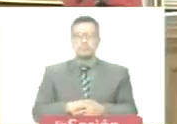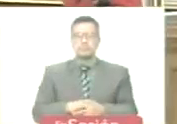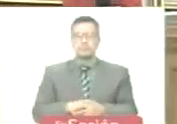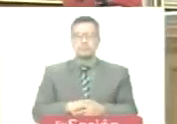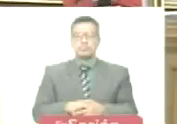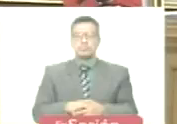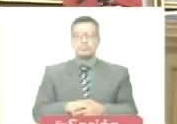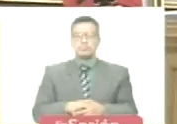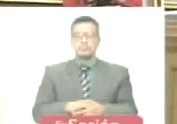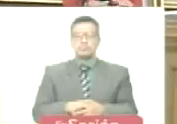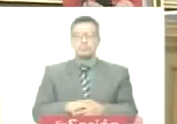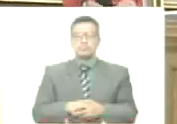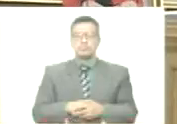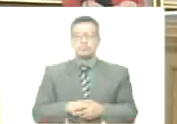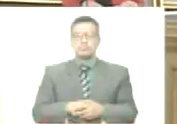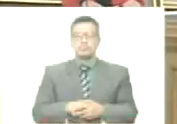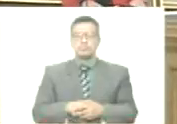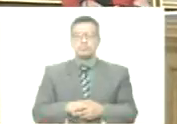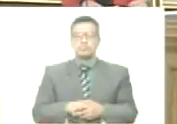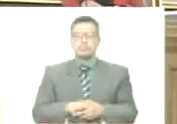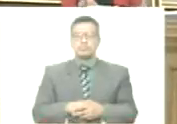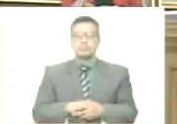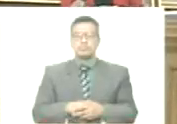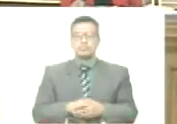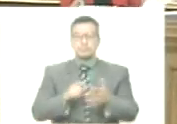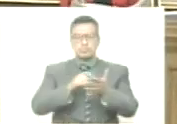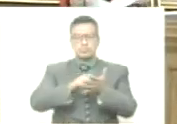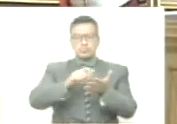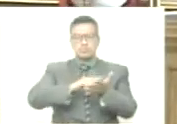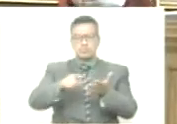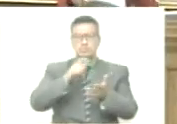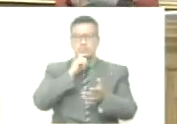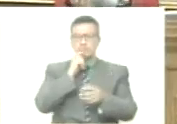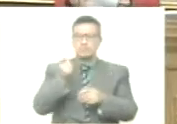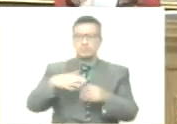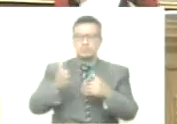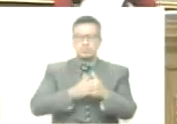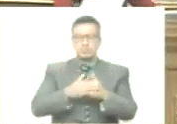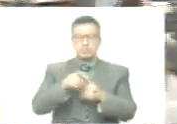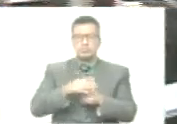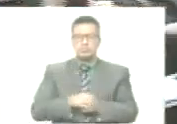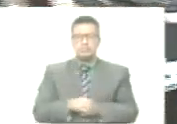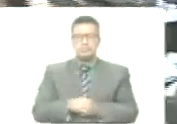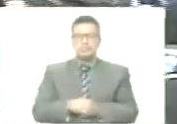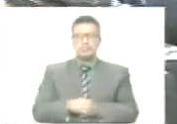Gracias, querido diputado. ¿Nadie más ha anotado? Se cierra.